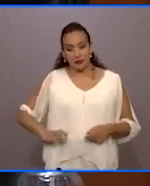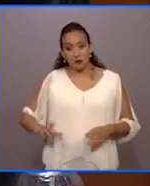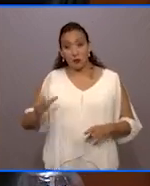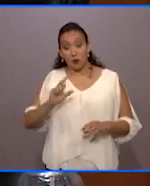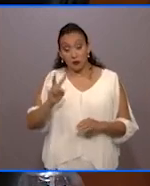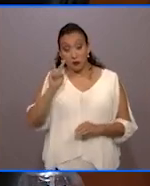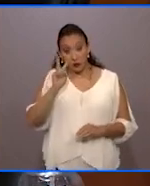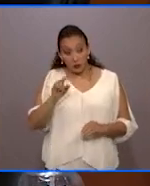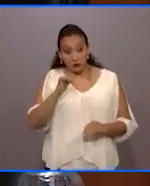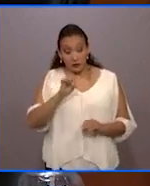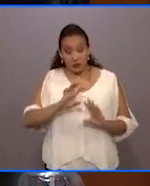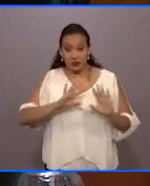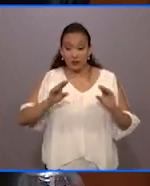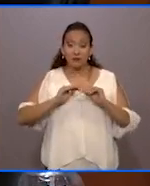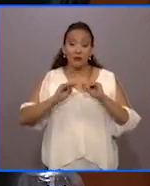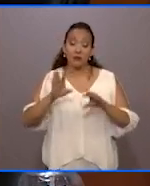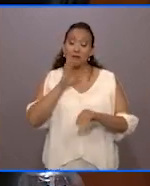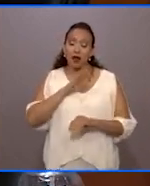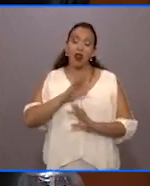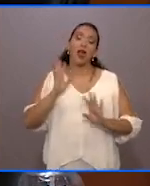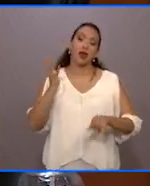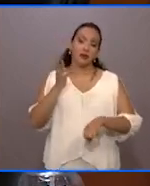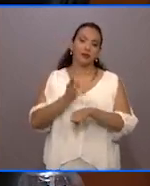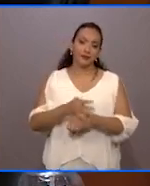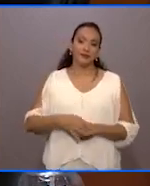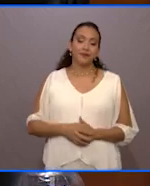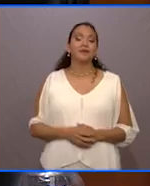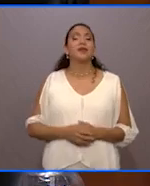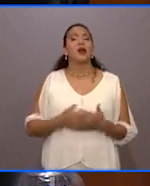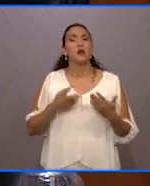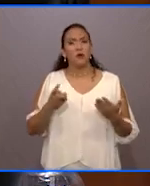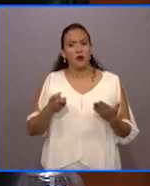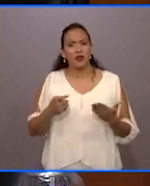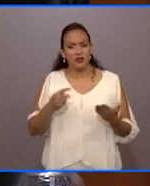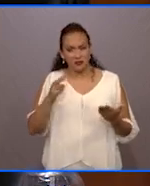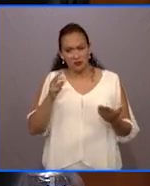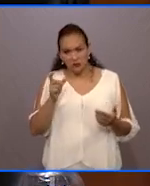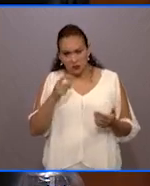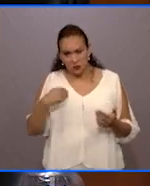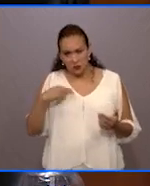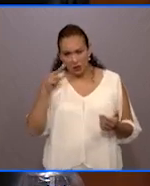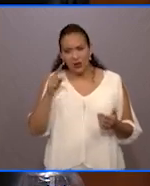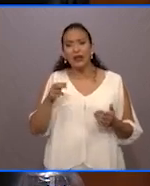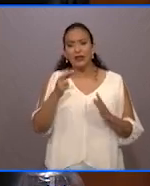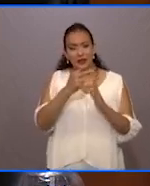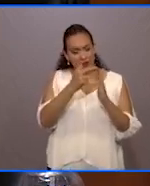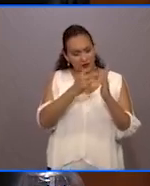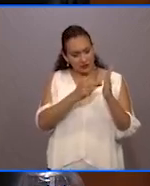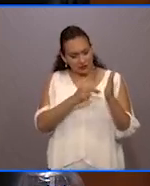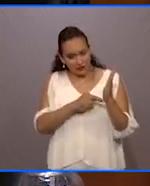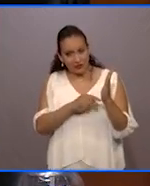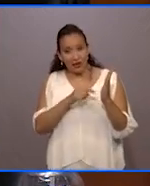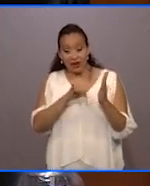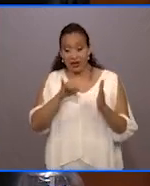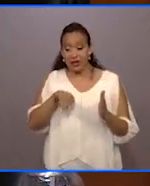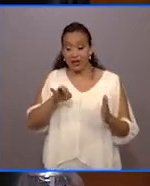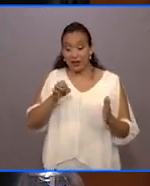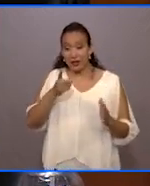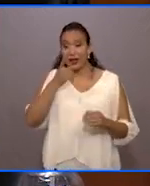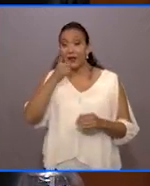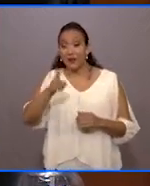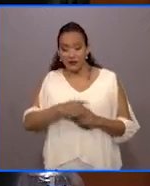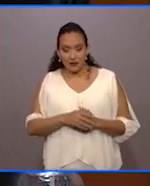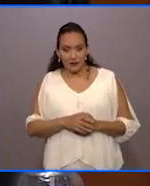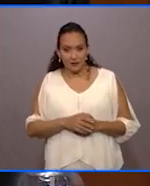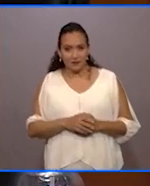haya materializado la acción. En consecuencia, es incorrecto que desde los lineamientos el INE determina que